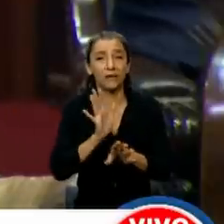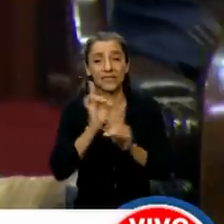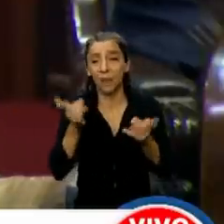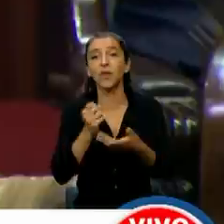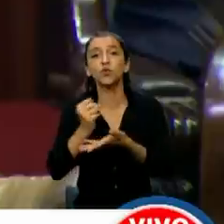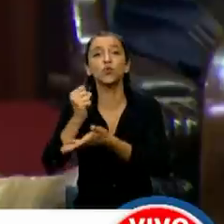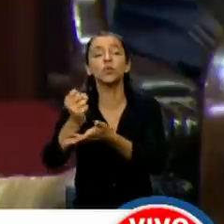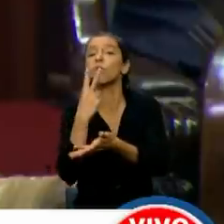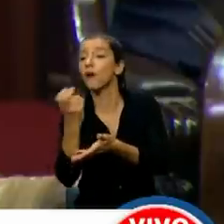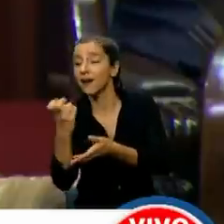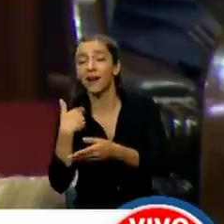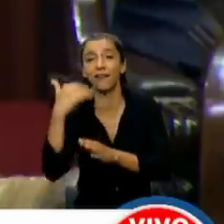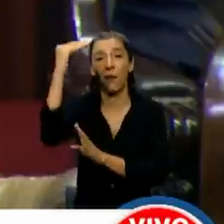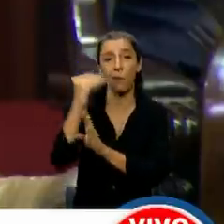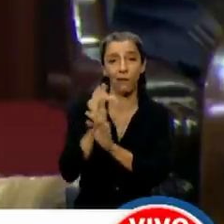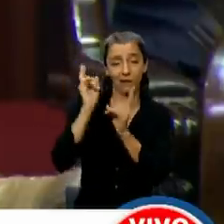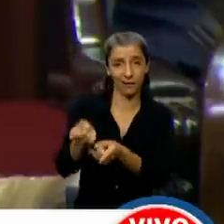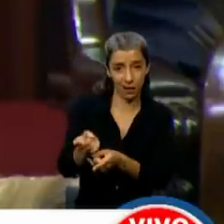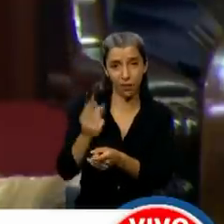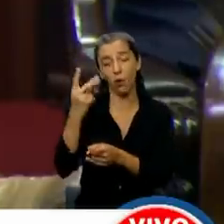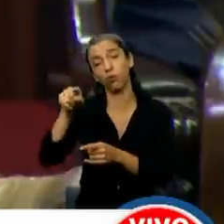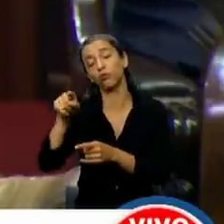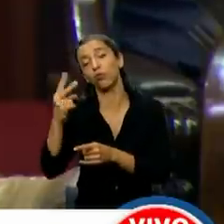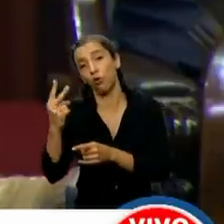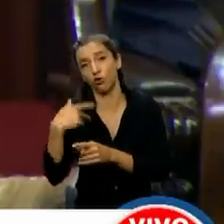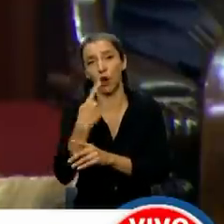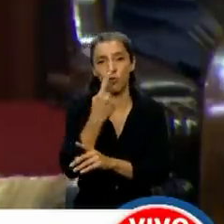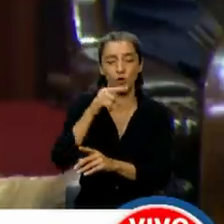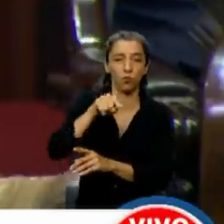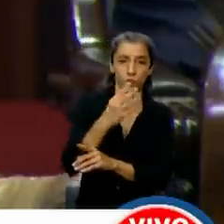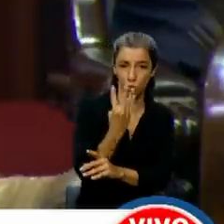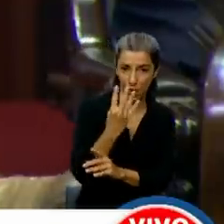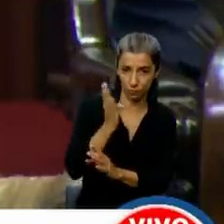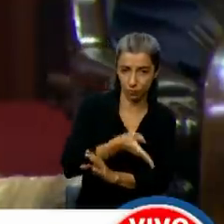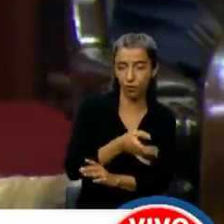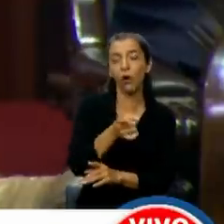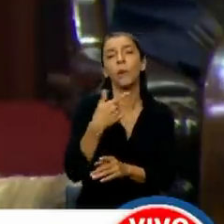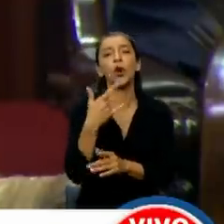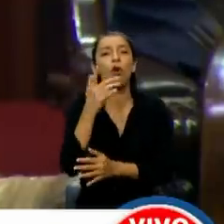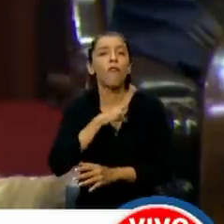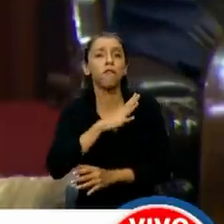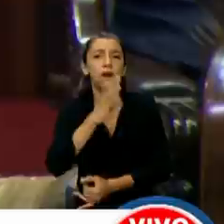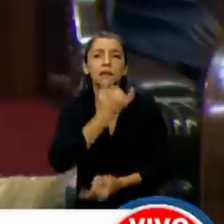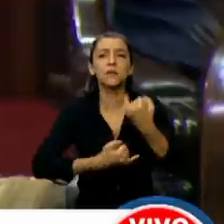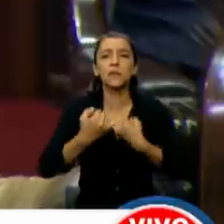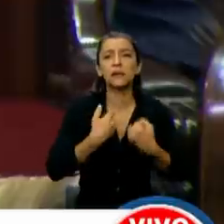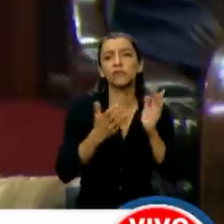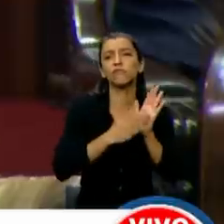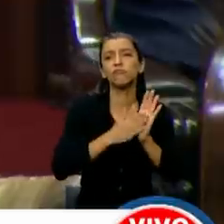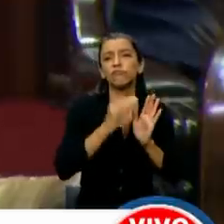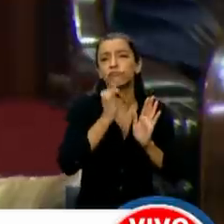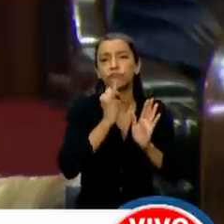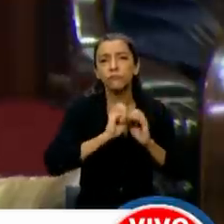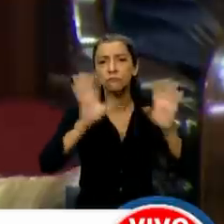2.2 a 1.4 puntos ahora bien lo que me gustaría que expliquen es lo que no nos explicaron a nosotros con argumentos creíbles